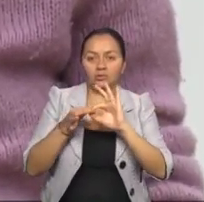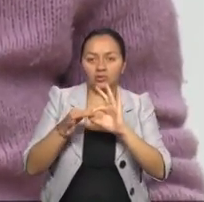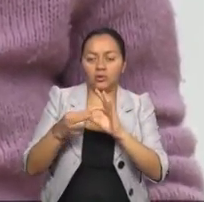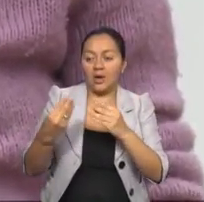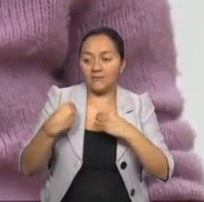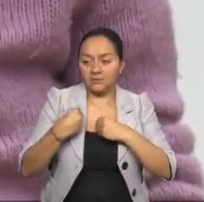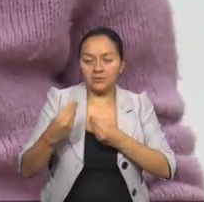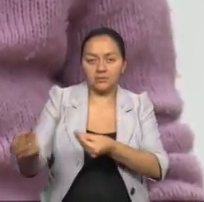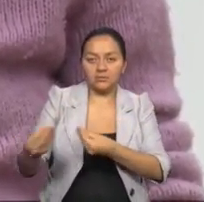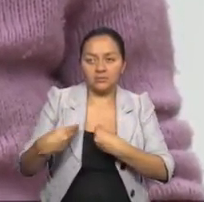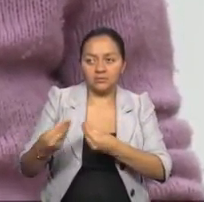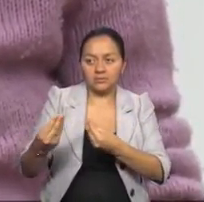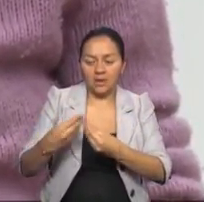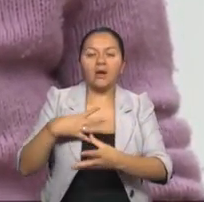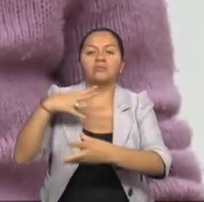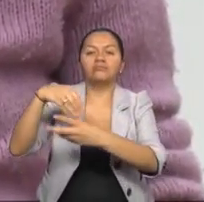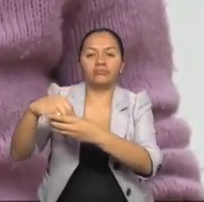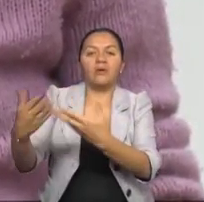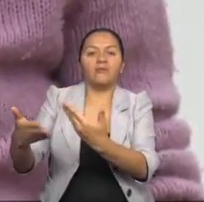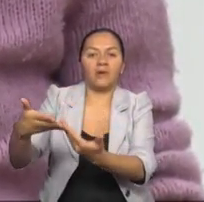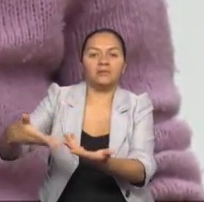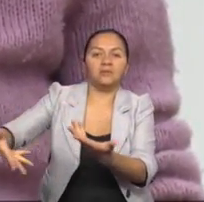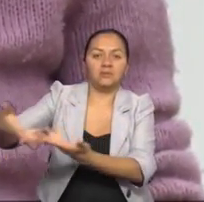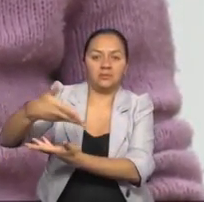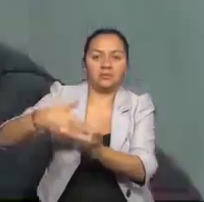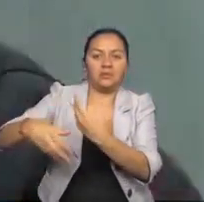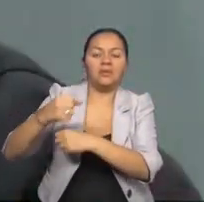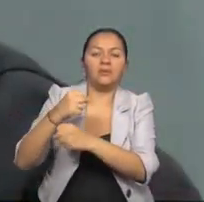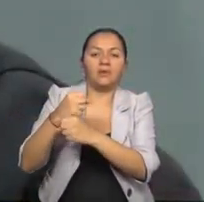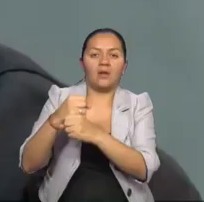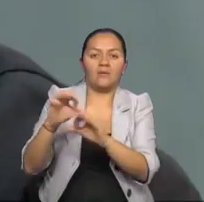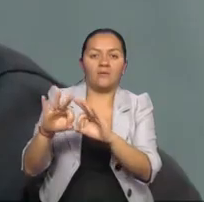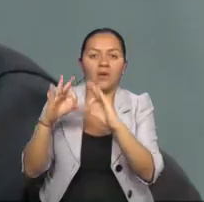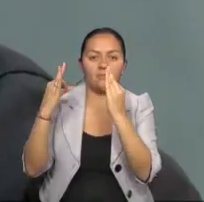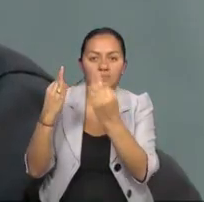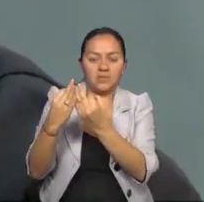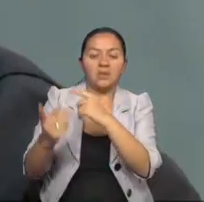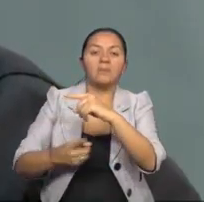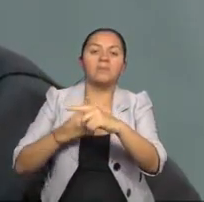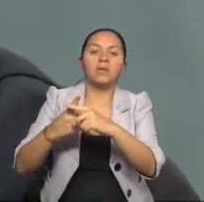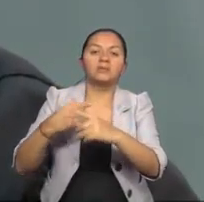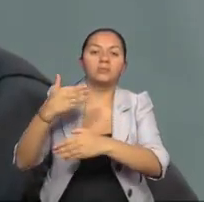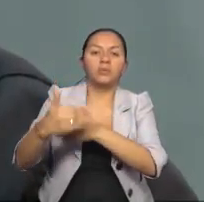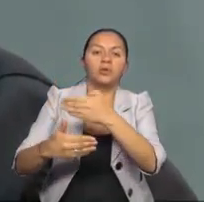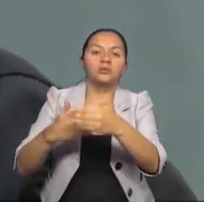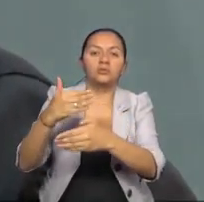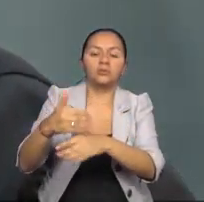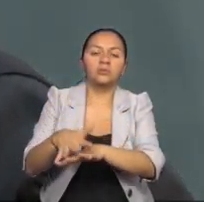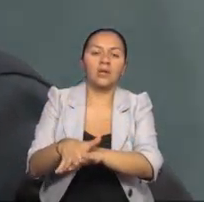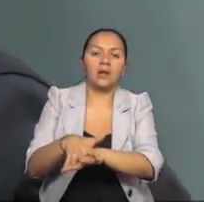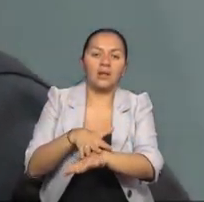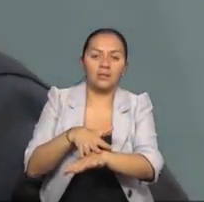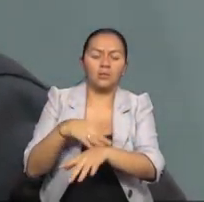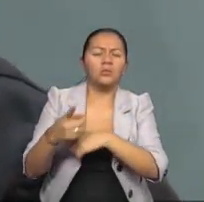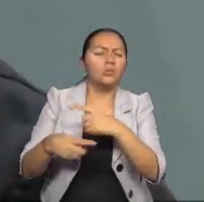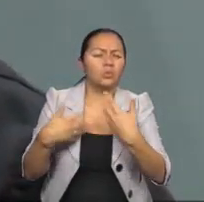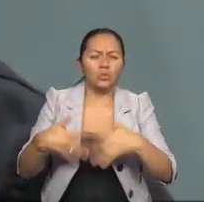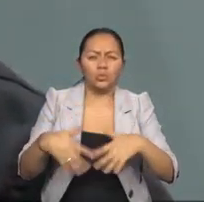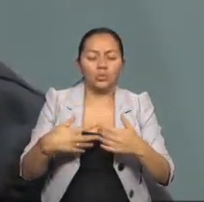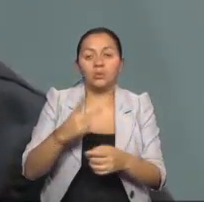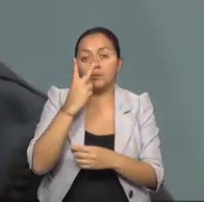eso nos facilita muchísimo el trabajo con la familia y es un proceso muy lento muy muy lento